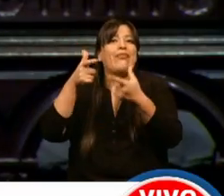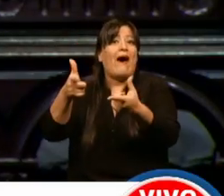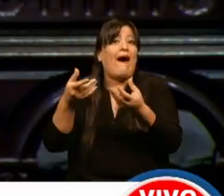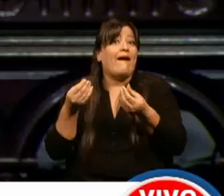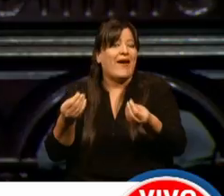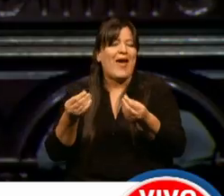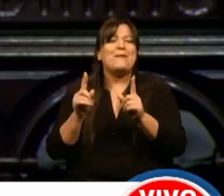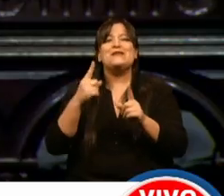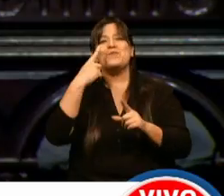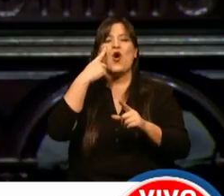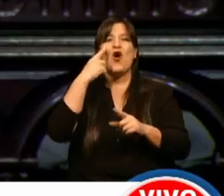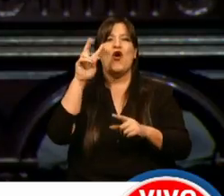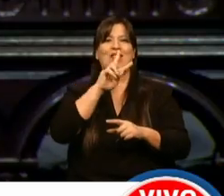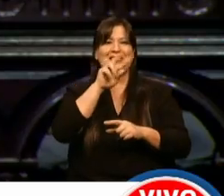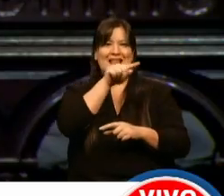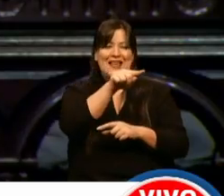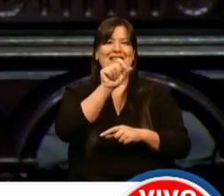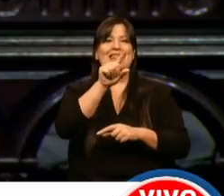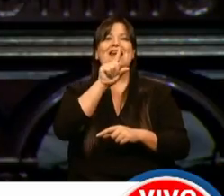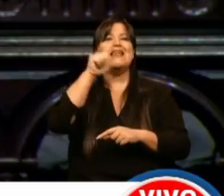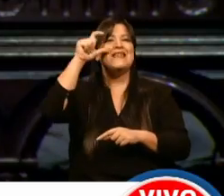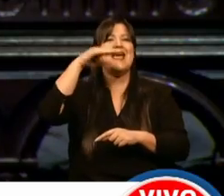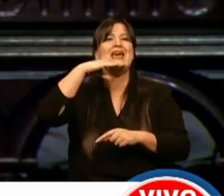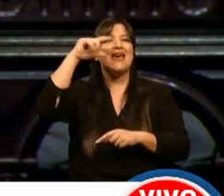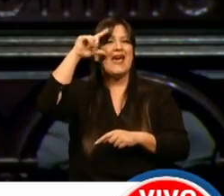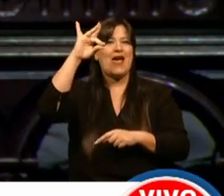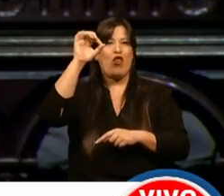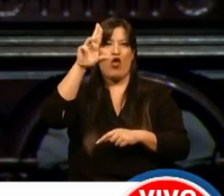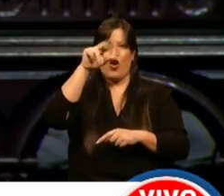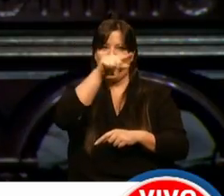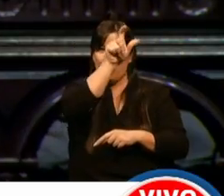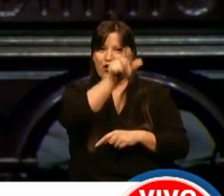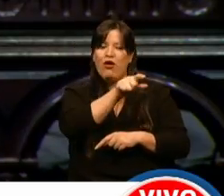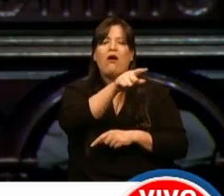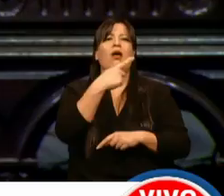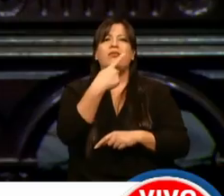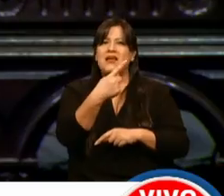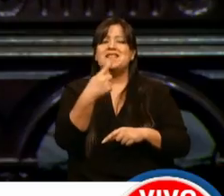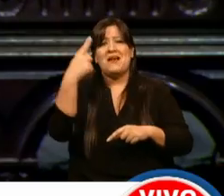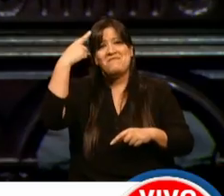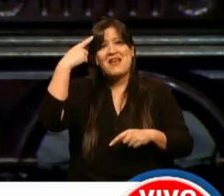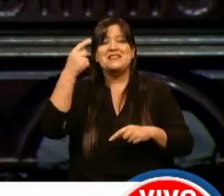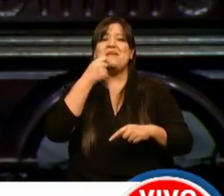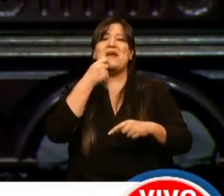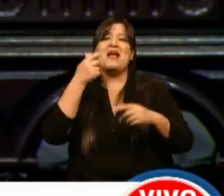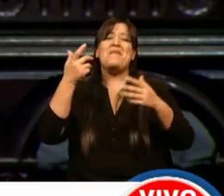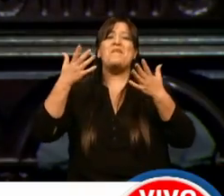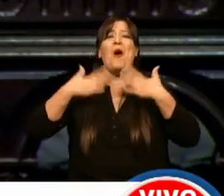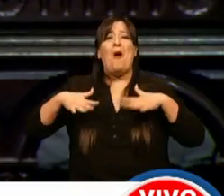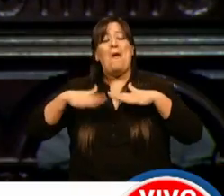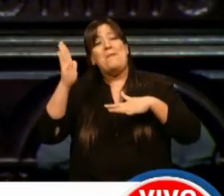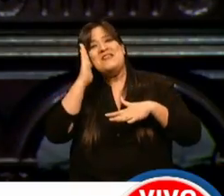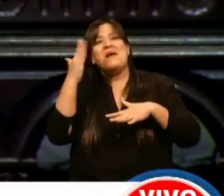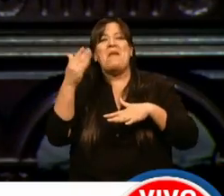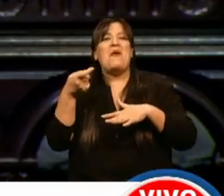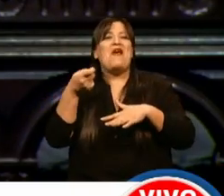la intendenta de tejedor de pensar que le pueda comprar un pijama más a nieto a